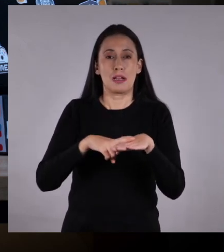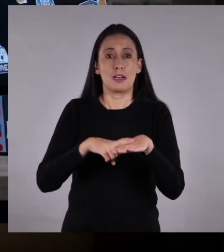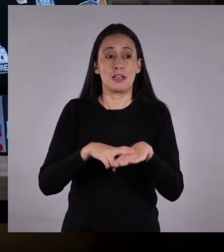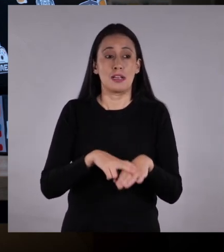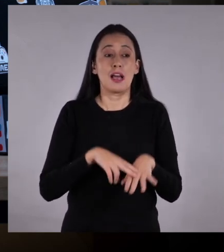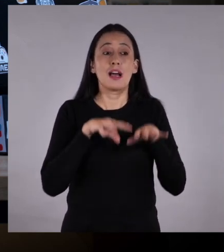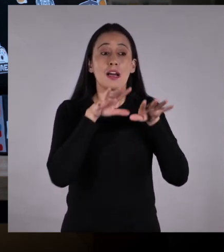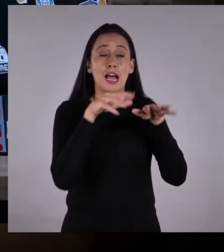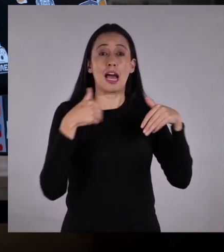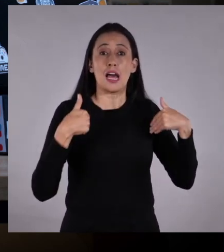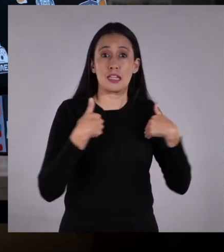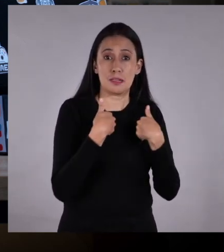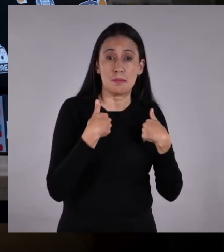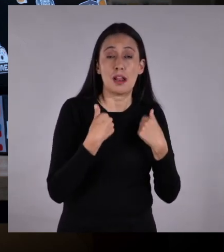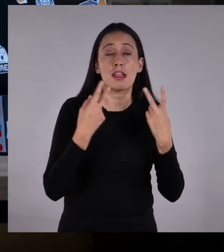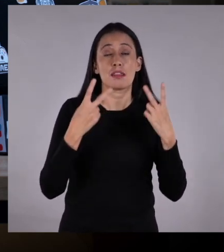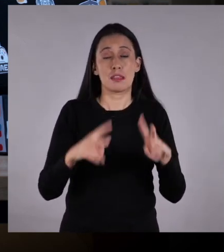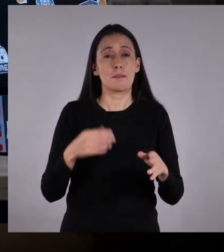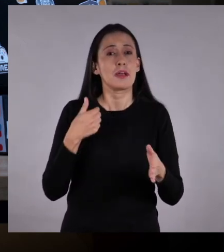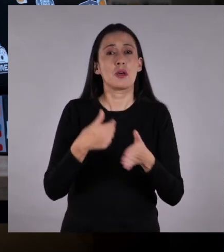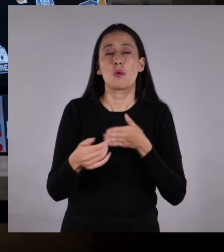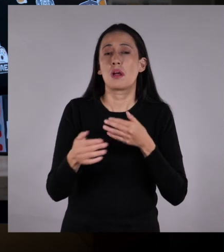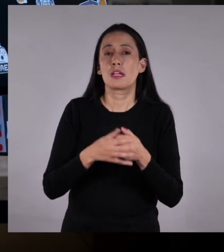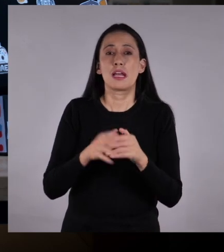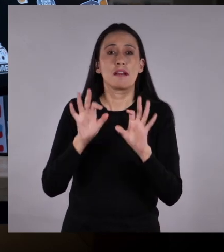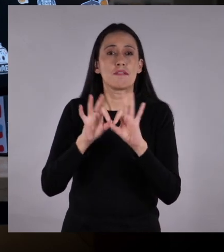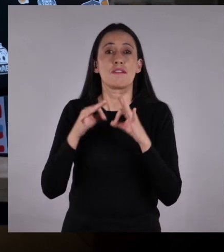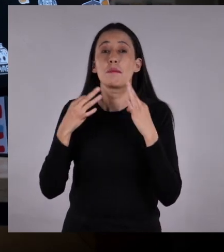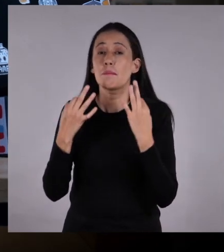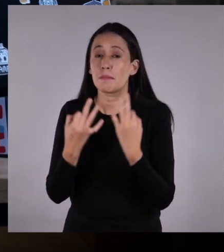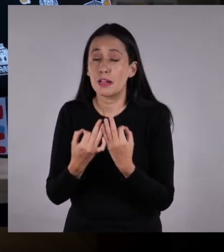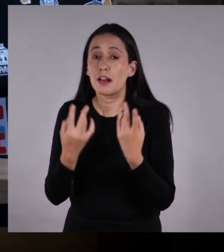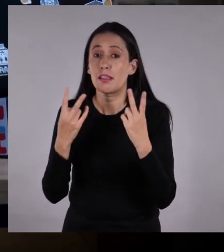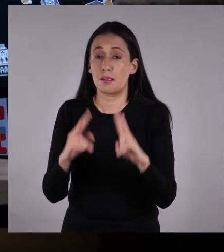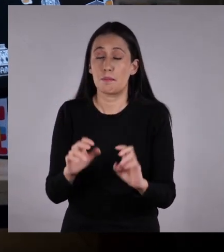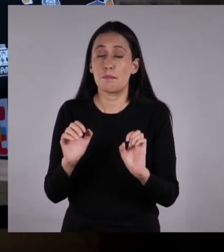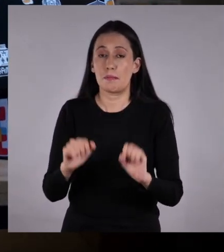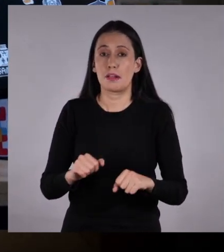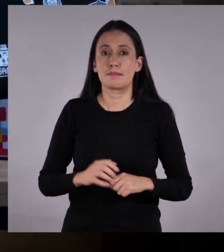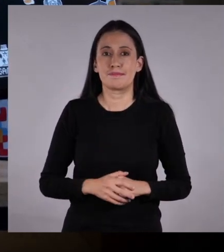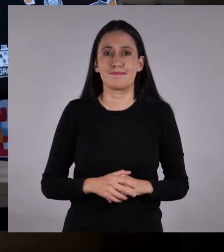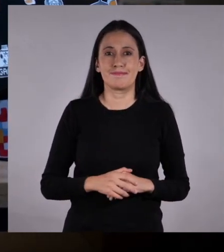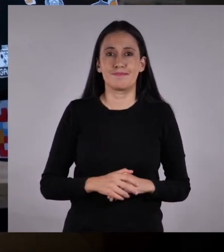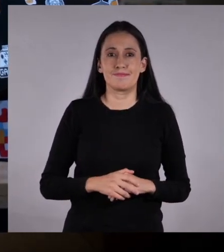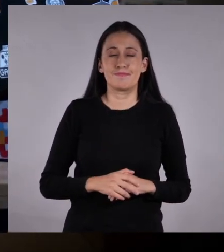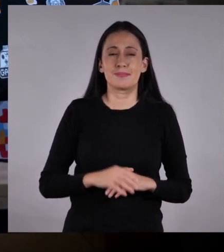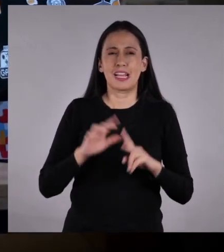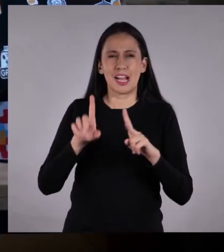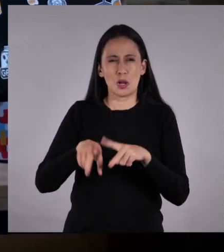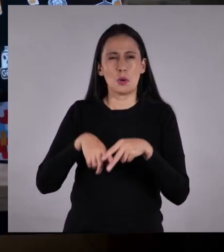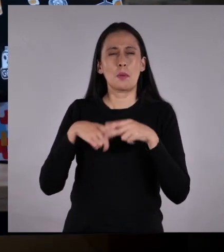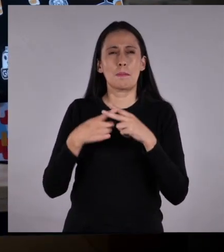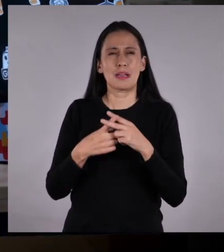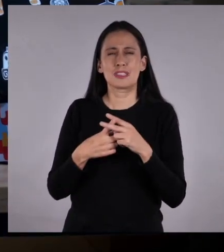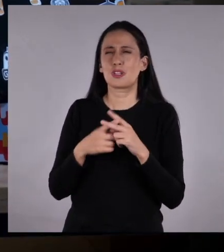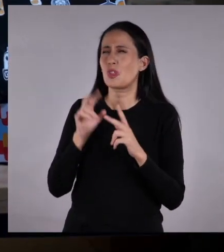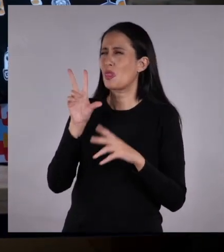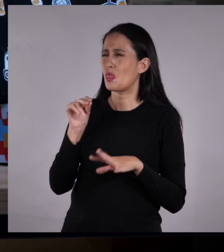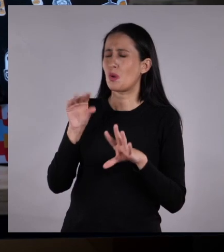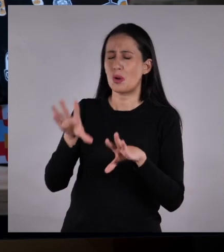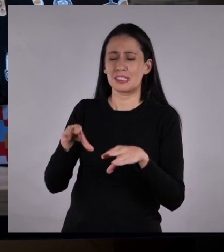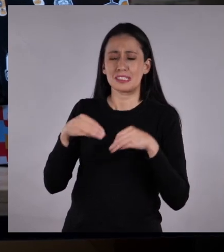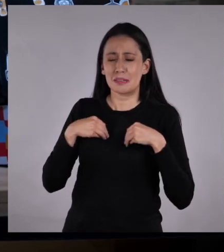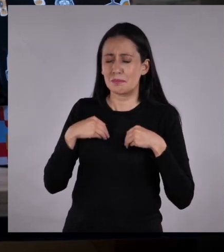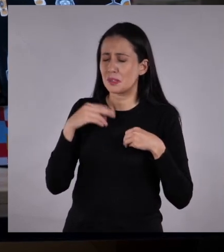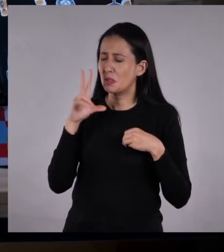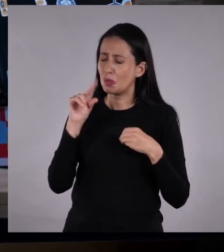de cualquier persona cercana o querida. Y esto no solo pasa cuando ese ser querido muere. A